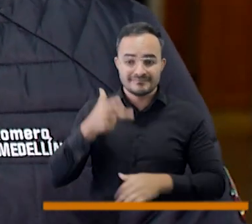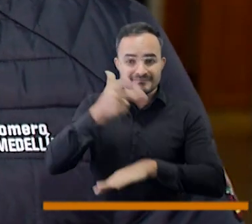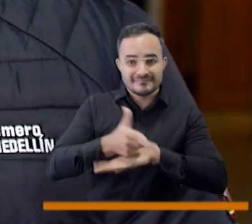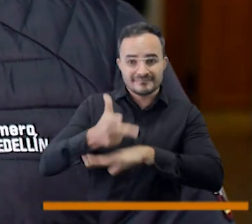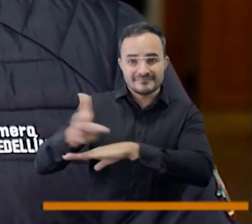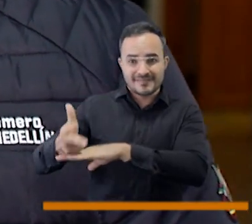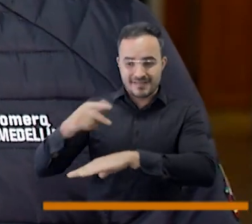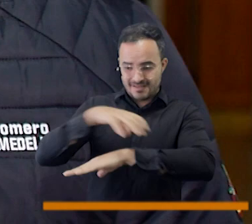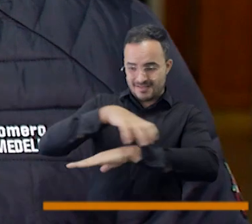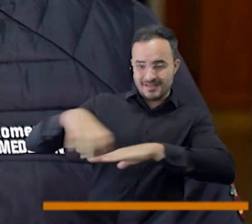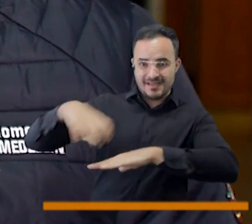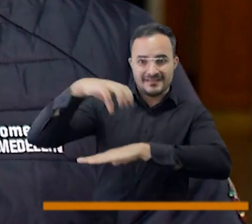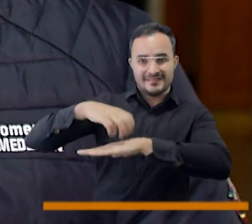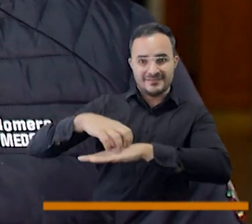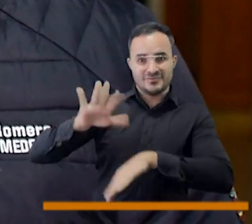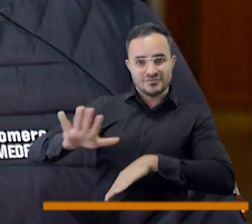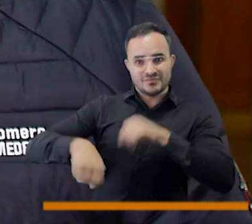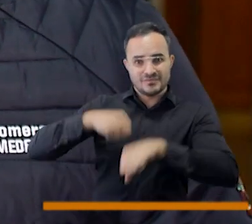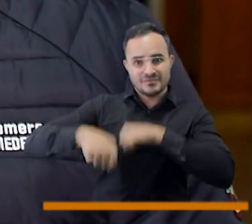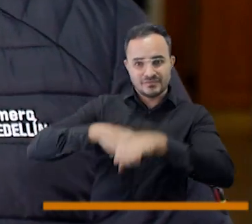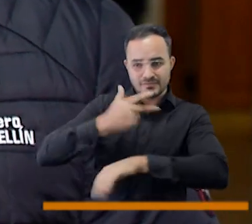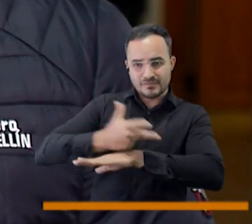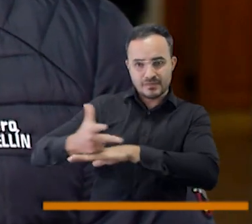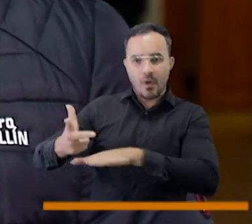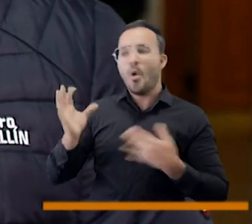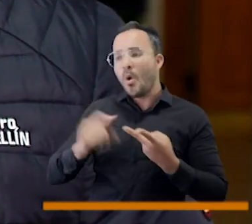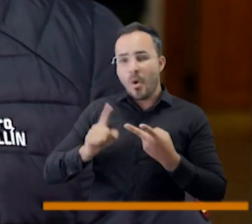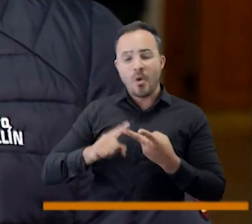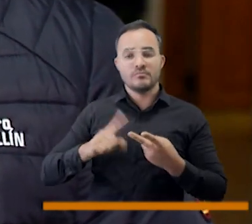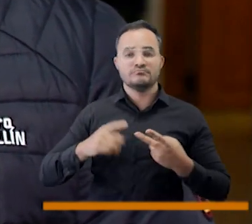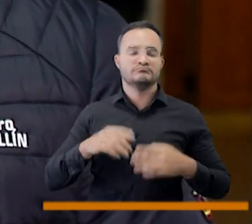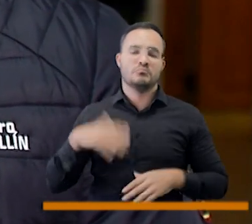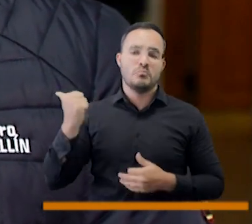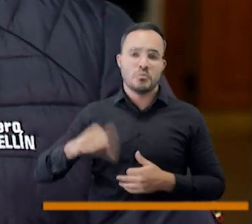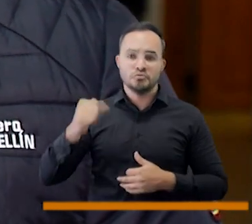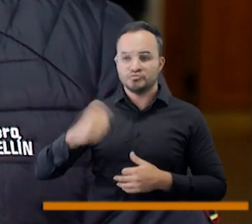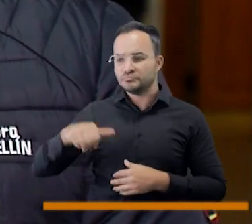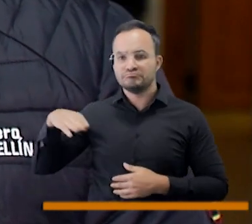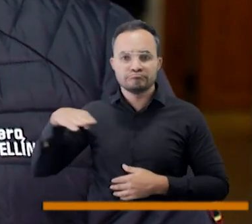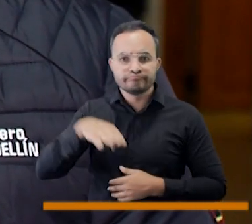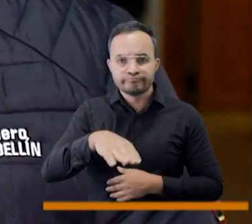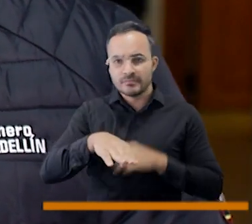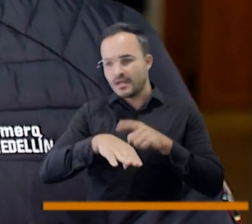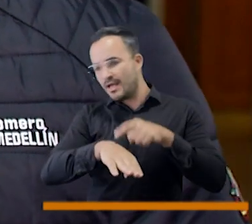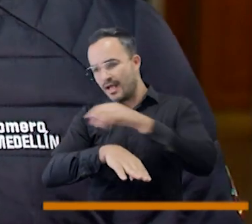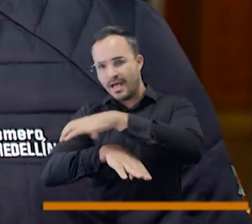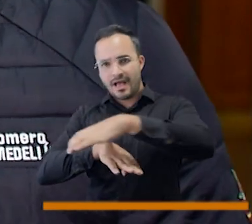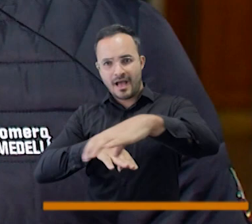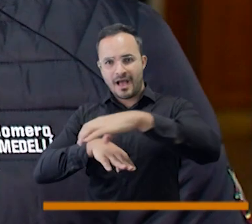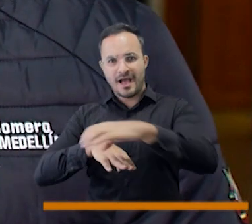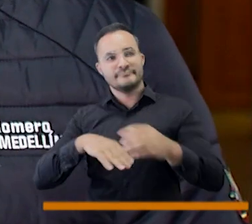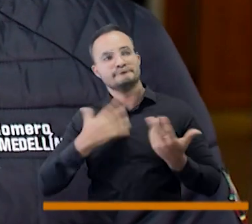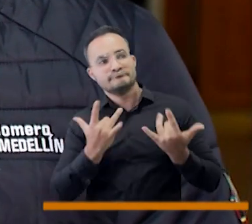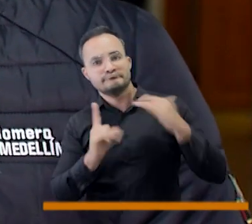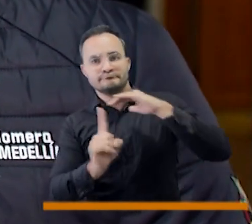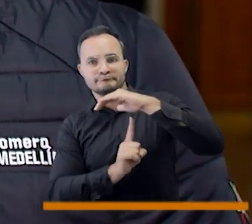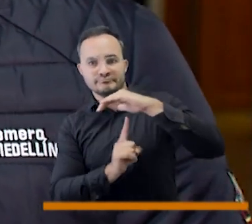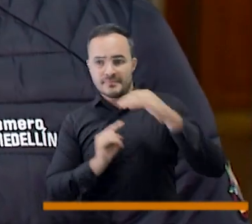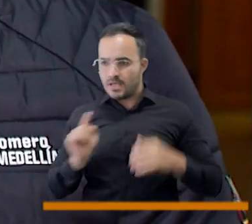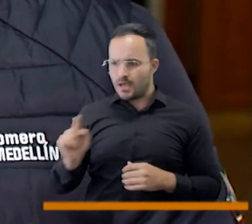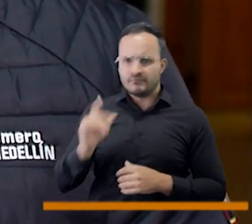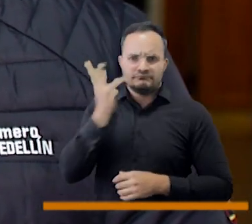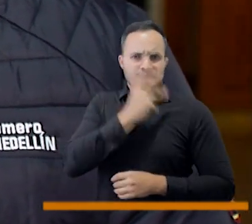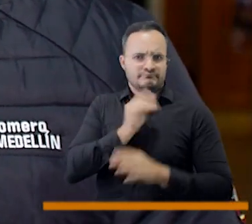Somos corresponsables del cuidado de los paraderos, de los buses, que aparte de que cuando están en buen estado hacen ver bonita la ciudad, pues también